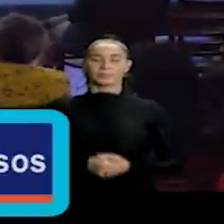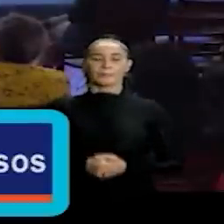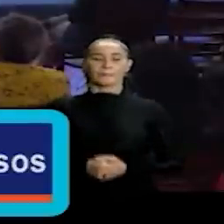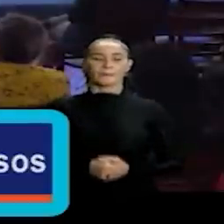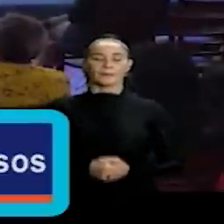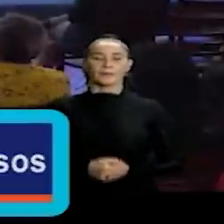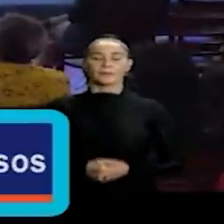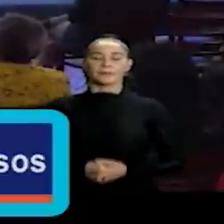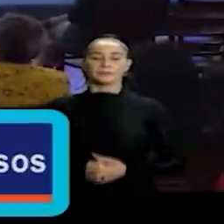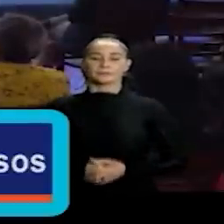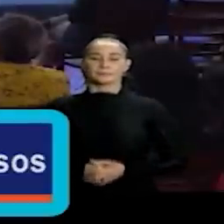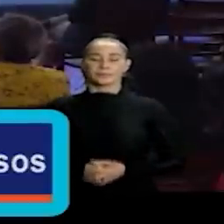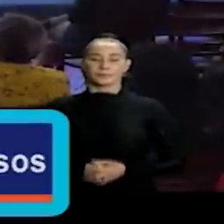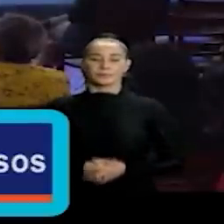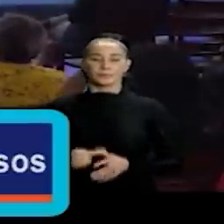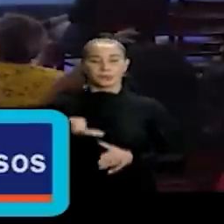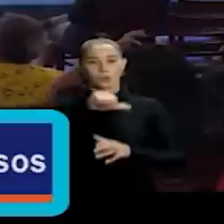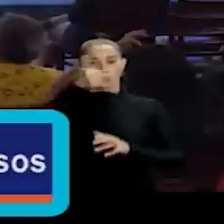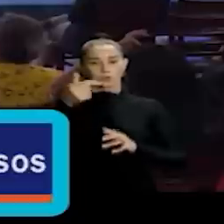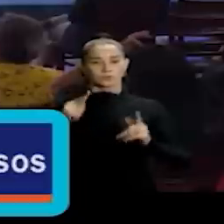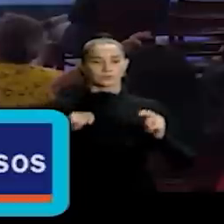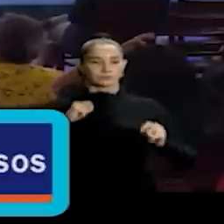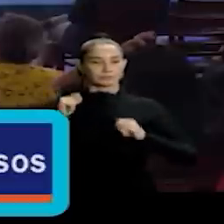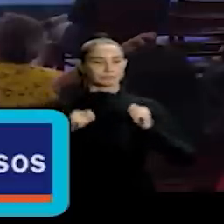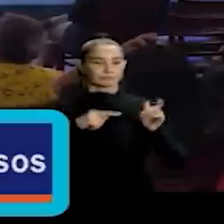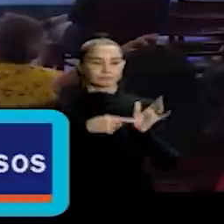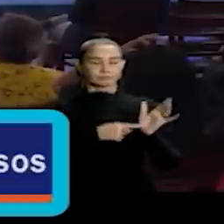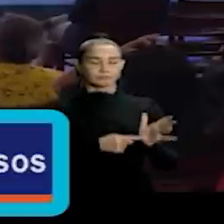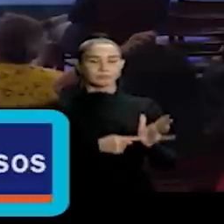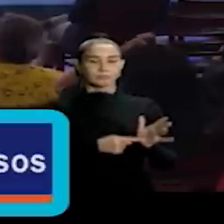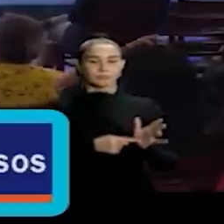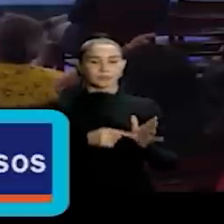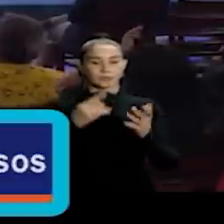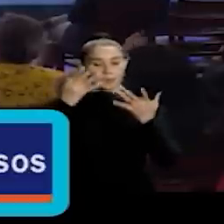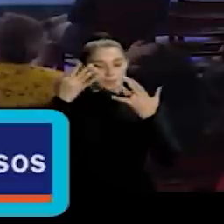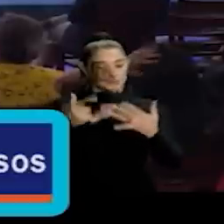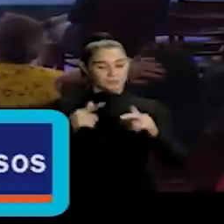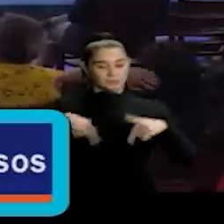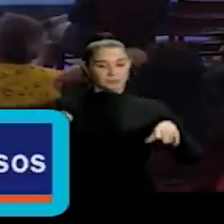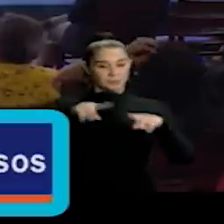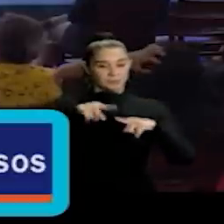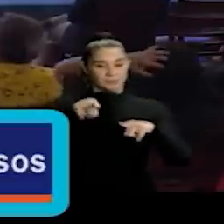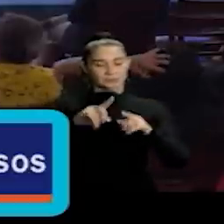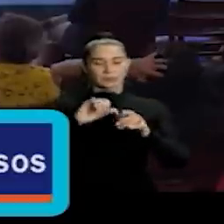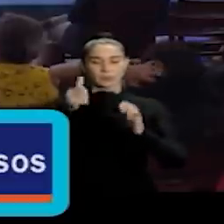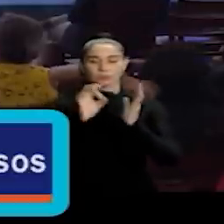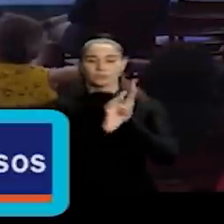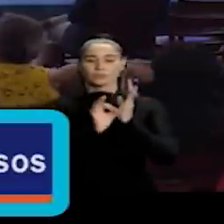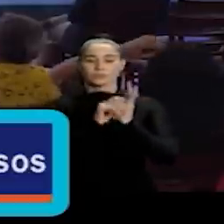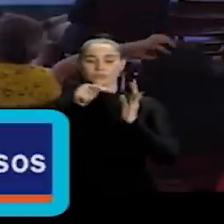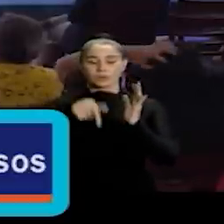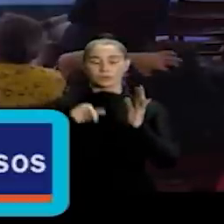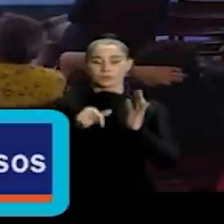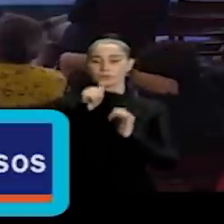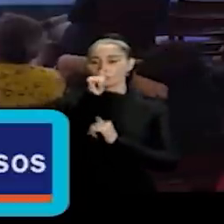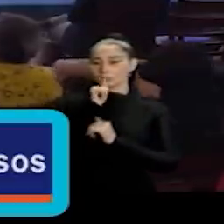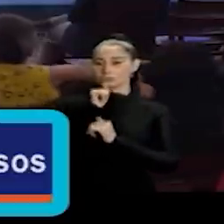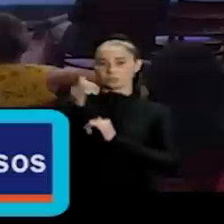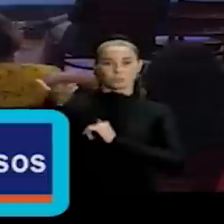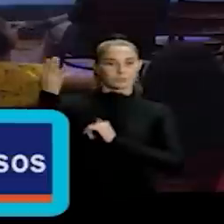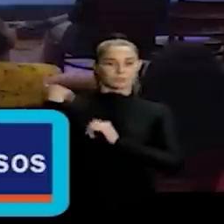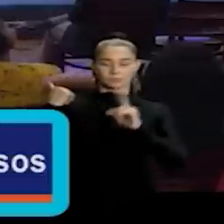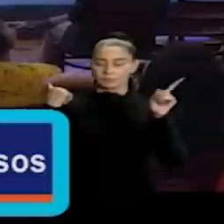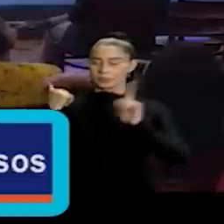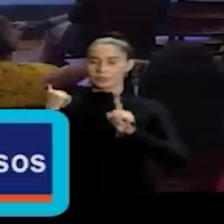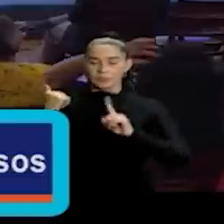Y lo otro fue un teatro. Con la presencia nuestra ya y de los demás funcionarios, esto no se puede quedar como en el